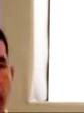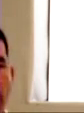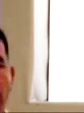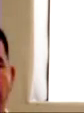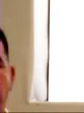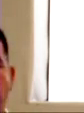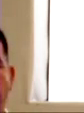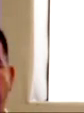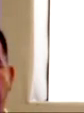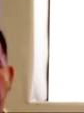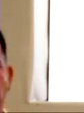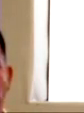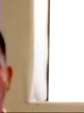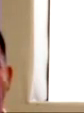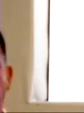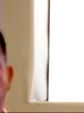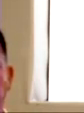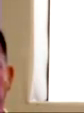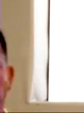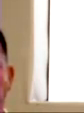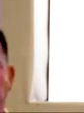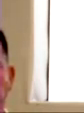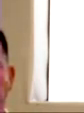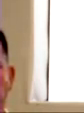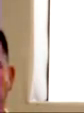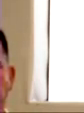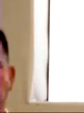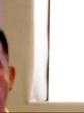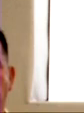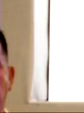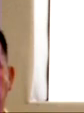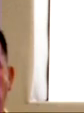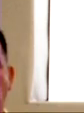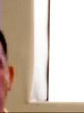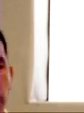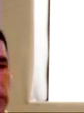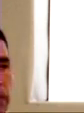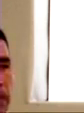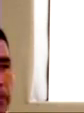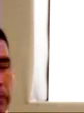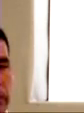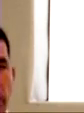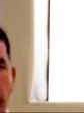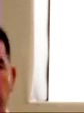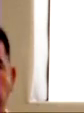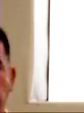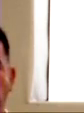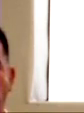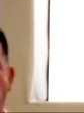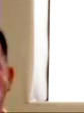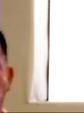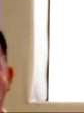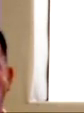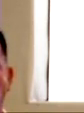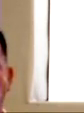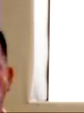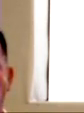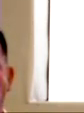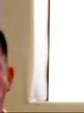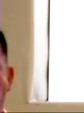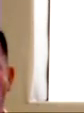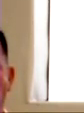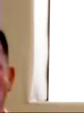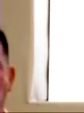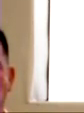comprensión e incomprensión. No todo es bondad, no todo es maravilla, pero hay cosas complejas, pero hay que entender que el mundo emocional es de